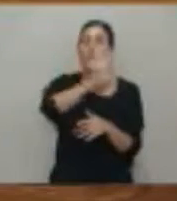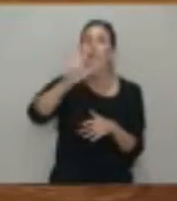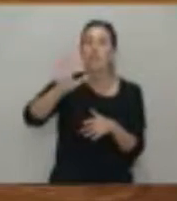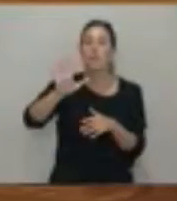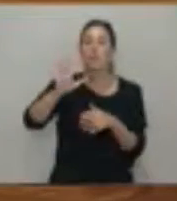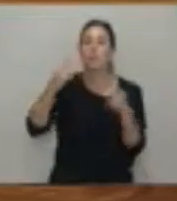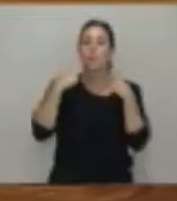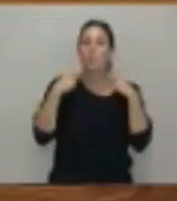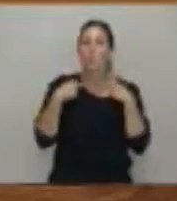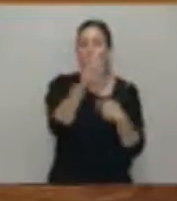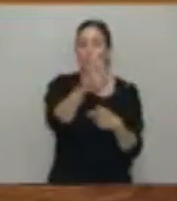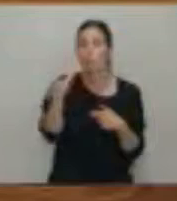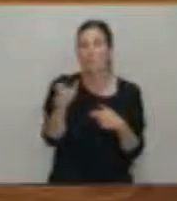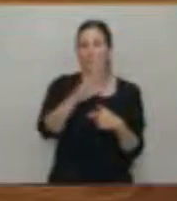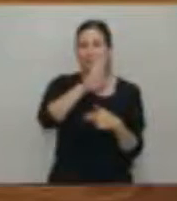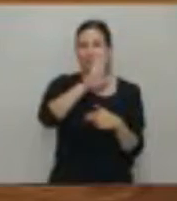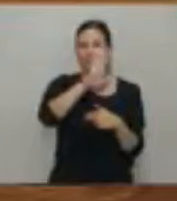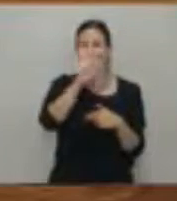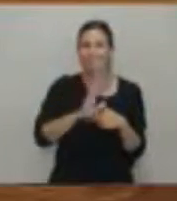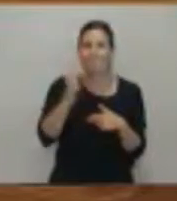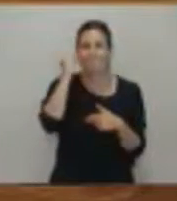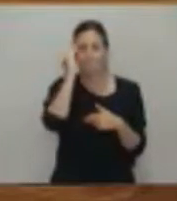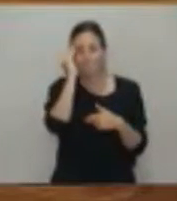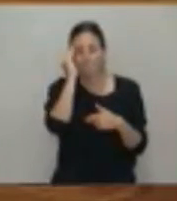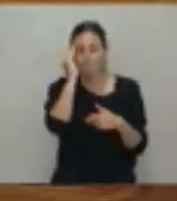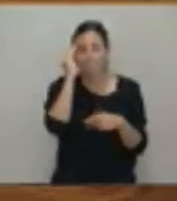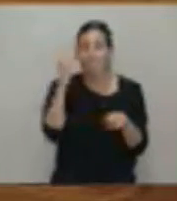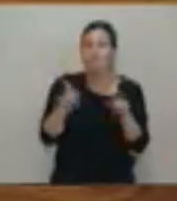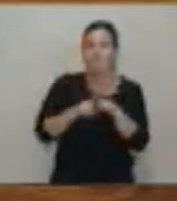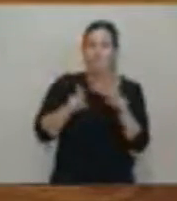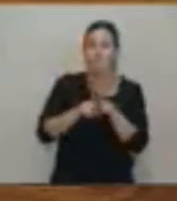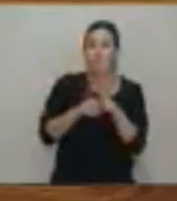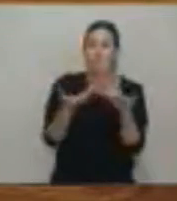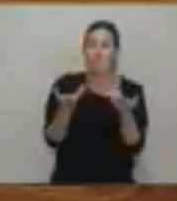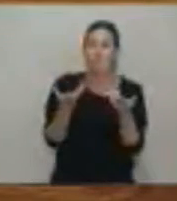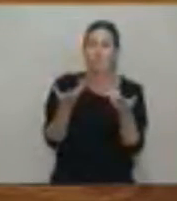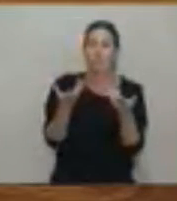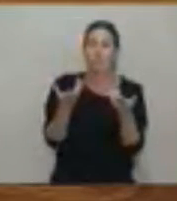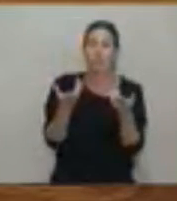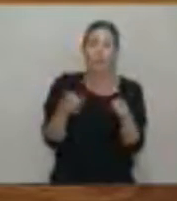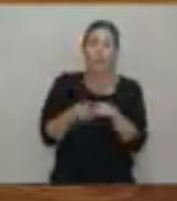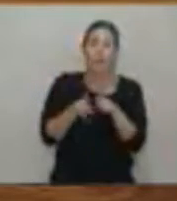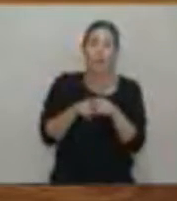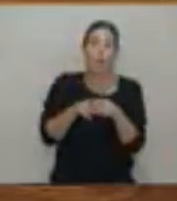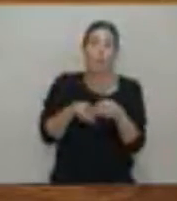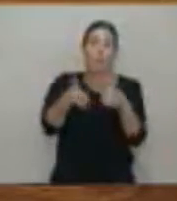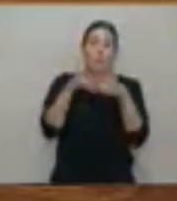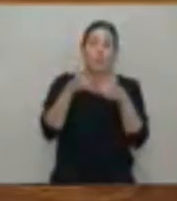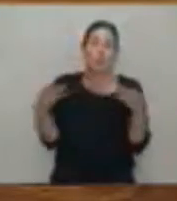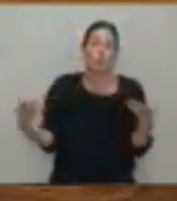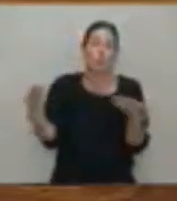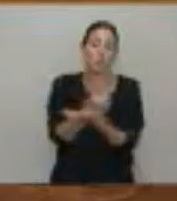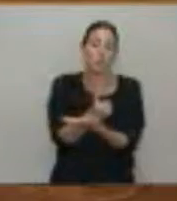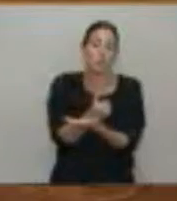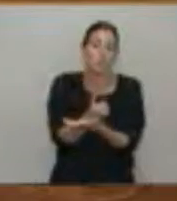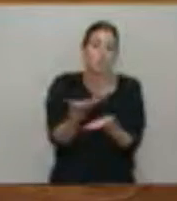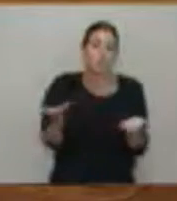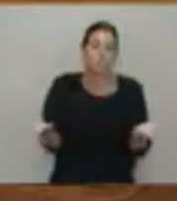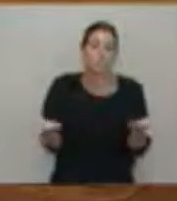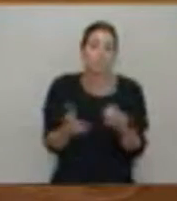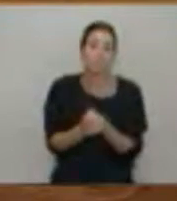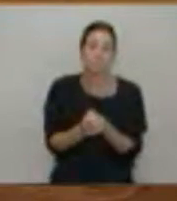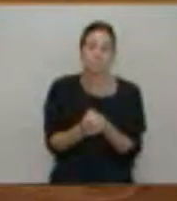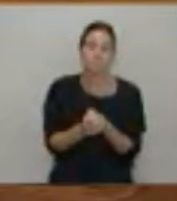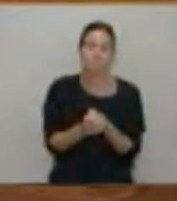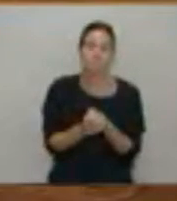parece que solamente vence un reproche, que hay que tributar por todo. Faltaría más, como a mí me gusta decir, faltaría